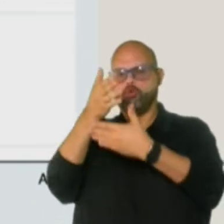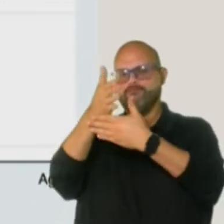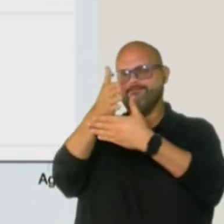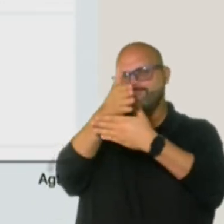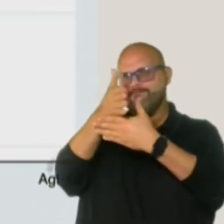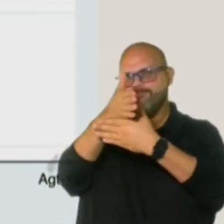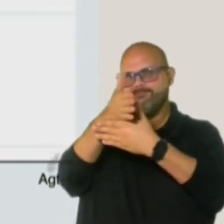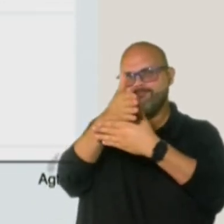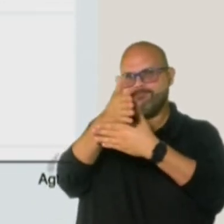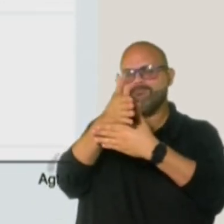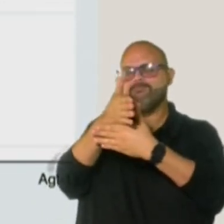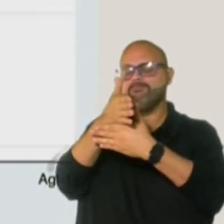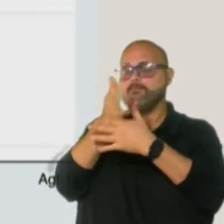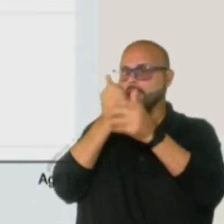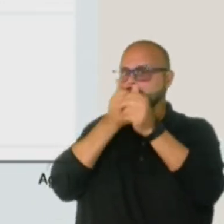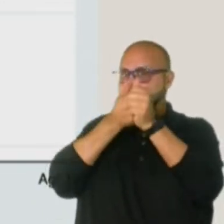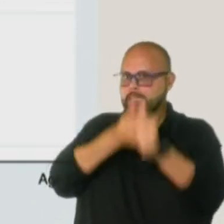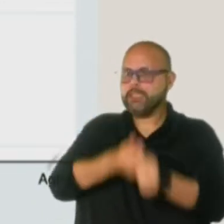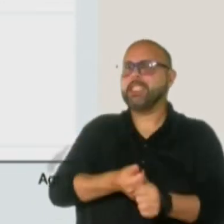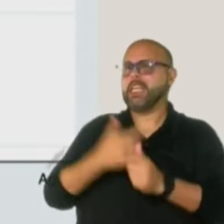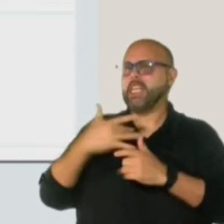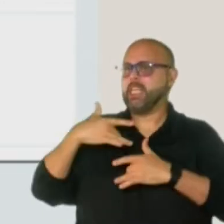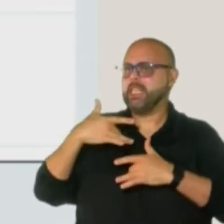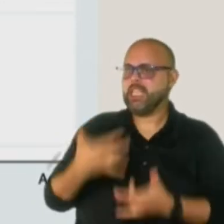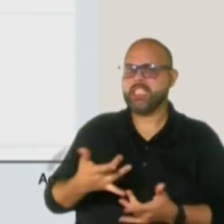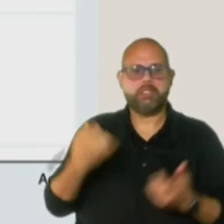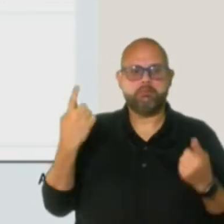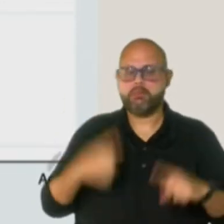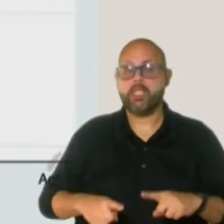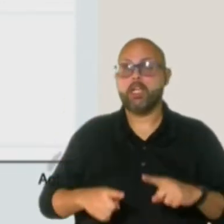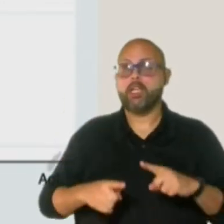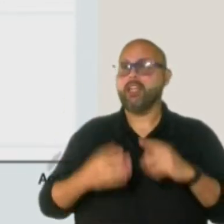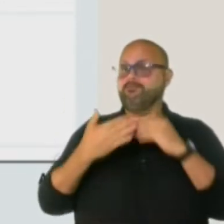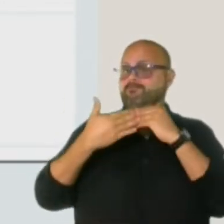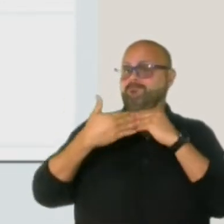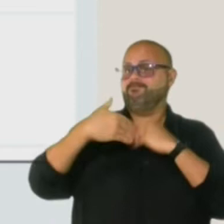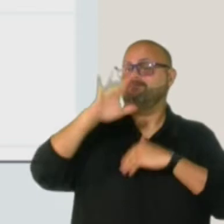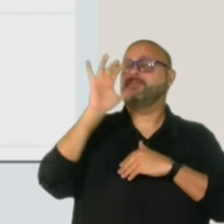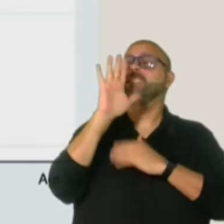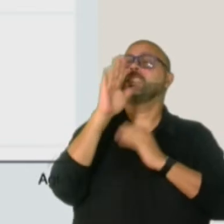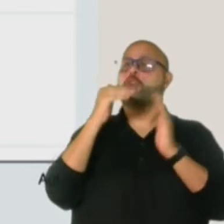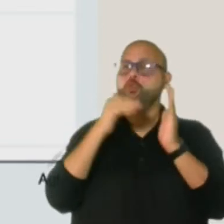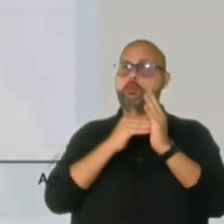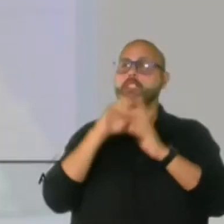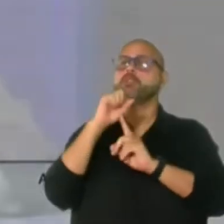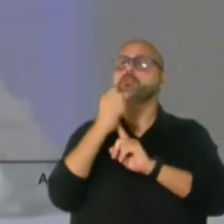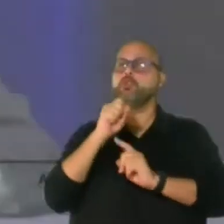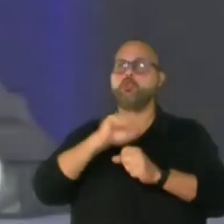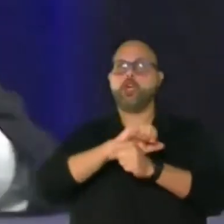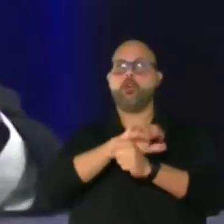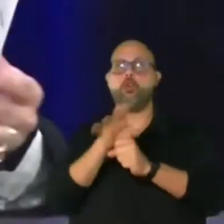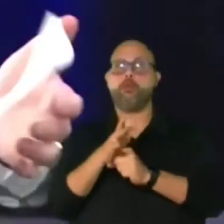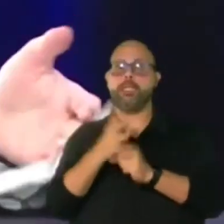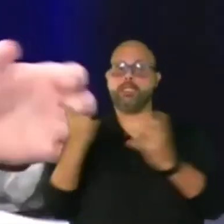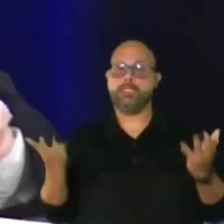tendencia, sobrepasaríamos los 5.000 casos confirmados de COVID en Puerto Rico.